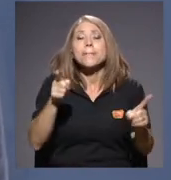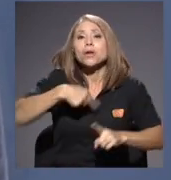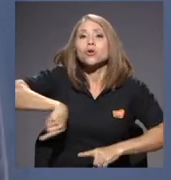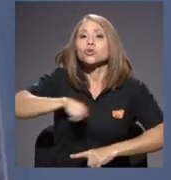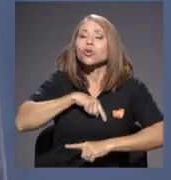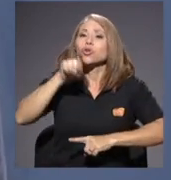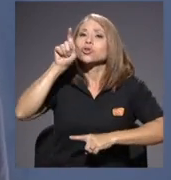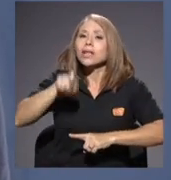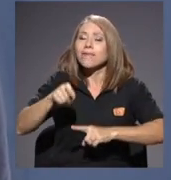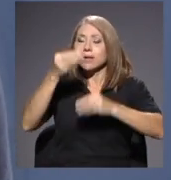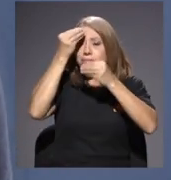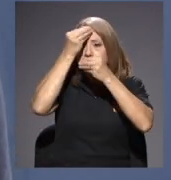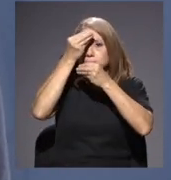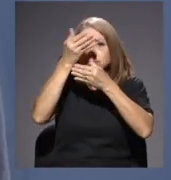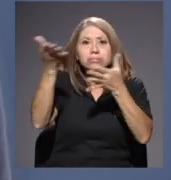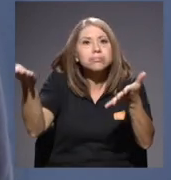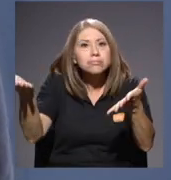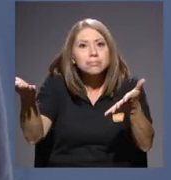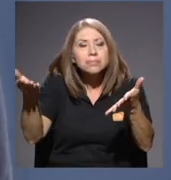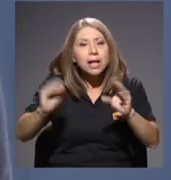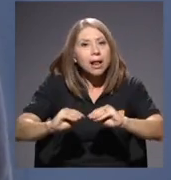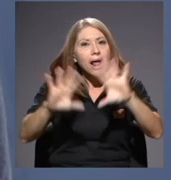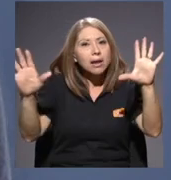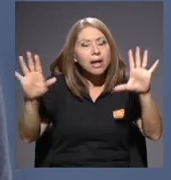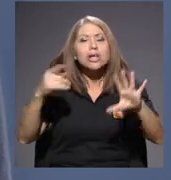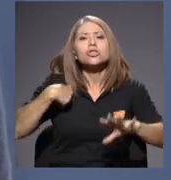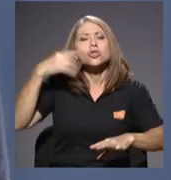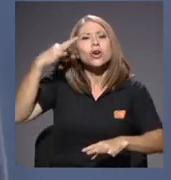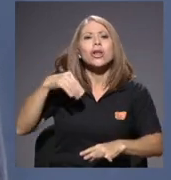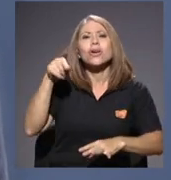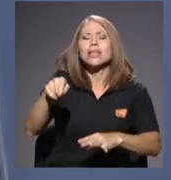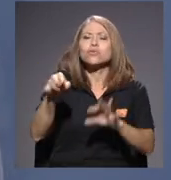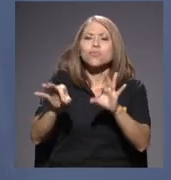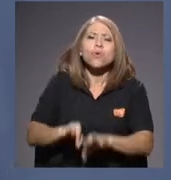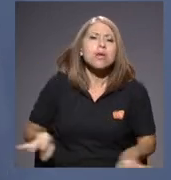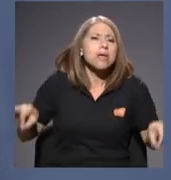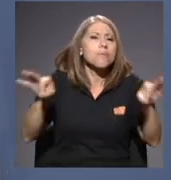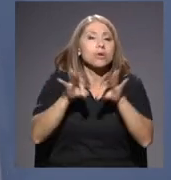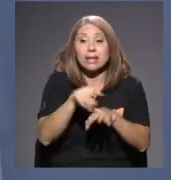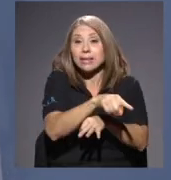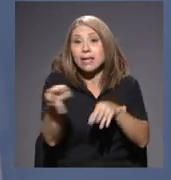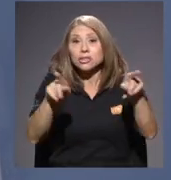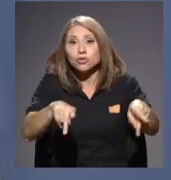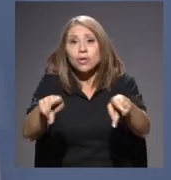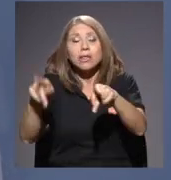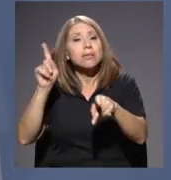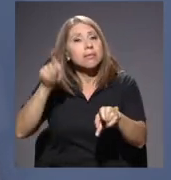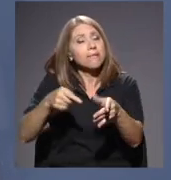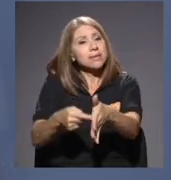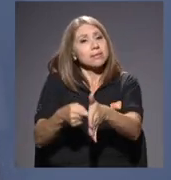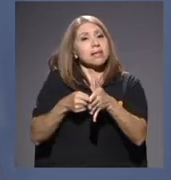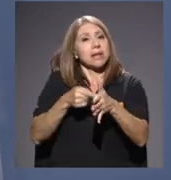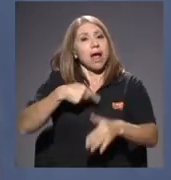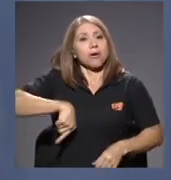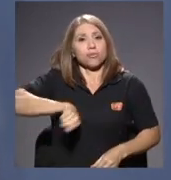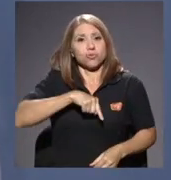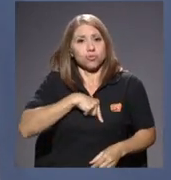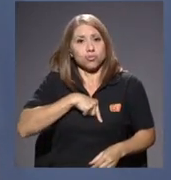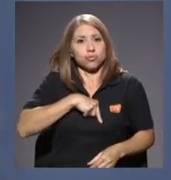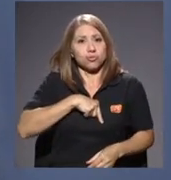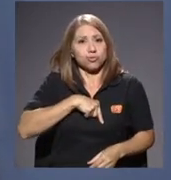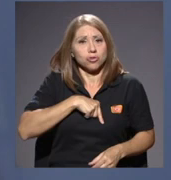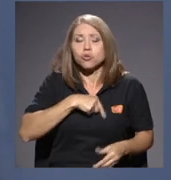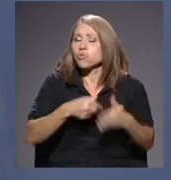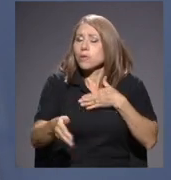estar en algún lado. Y yo creo que eso es un punto básico que la ciudadanía tiene que exigírselo, no solo a nosotros, los medios de comunicación,